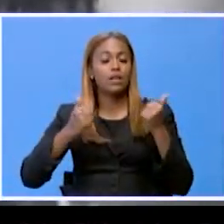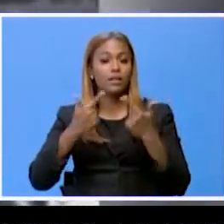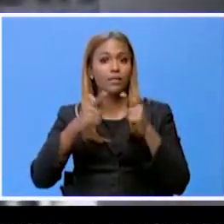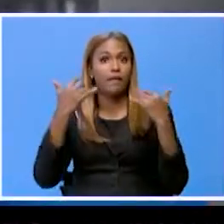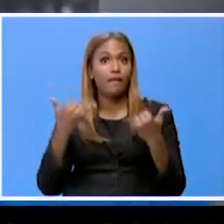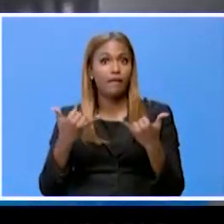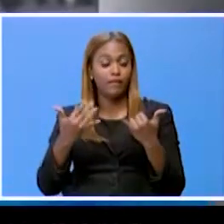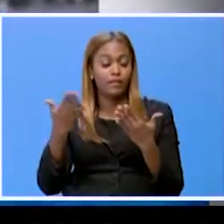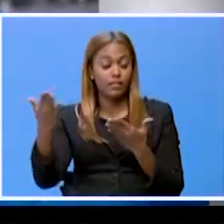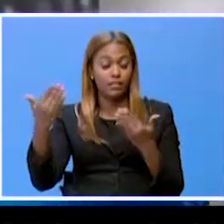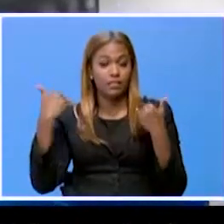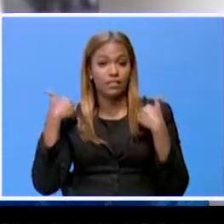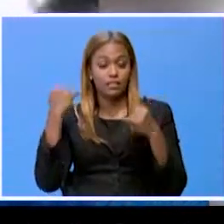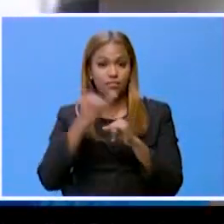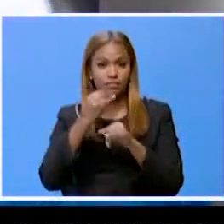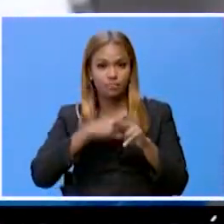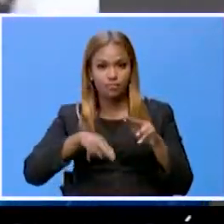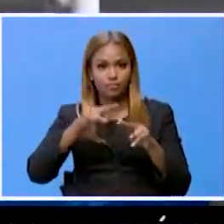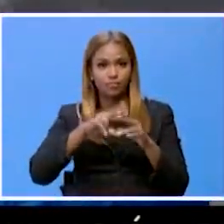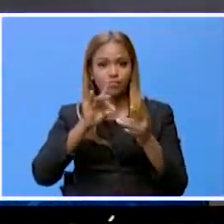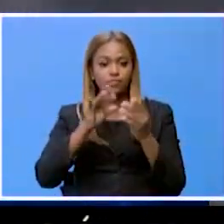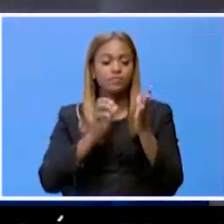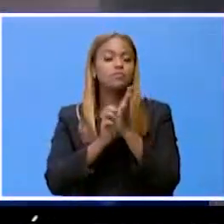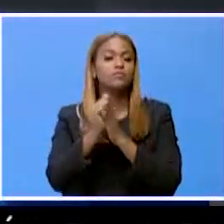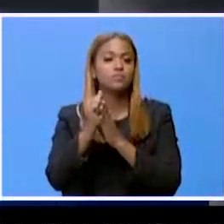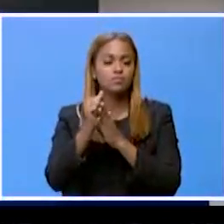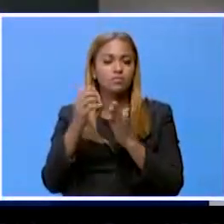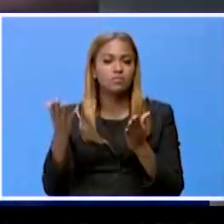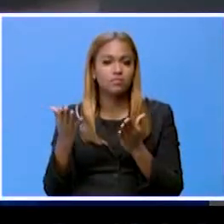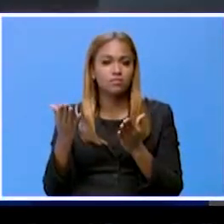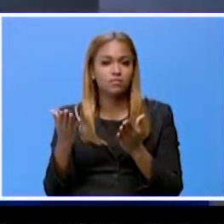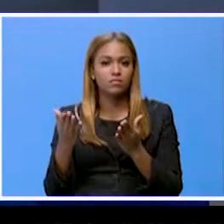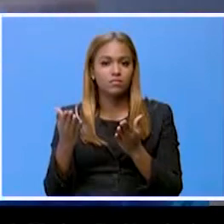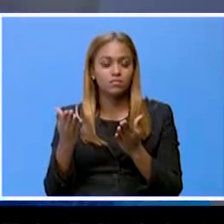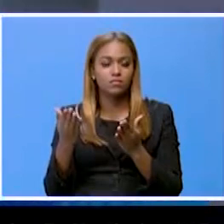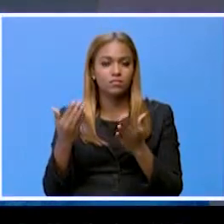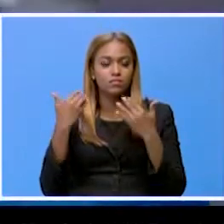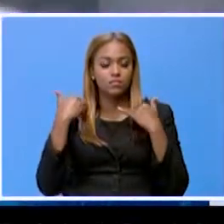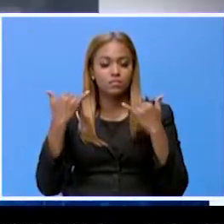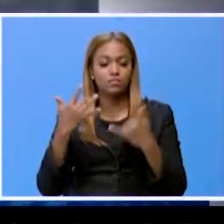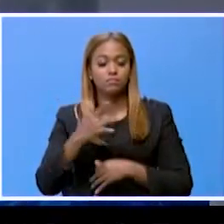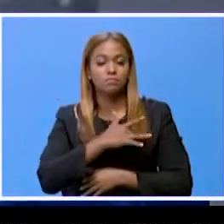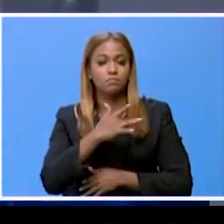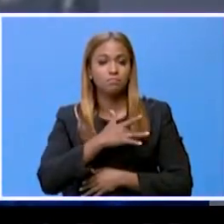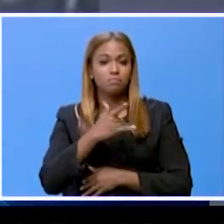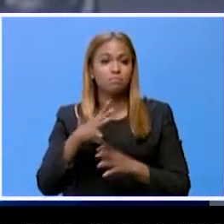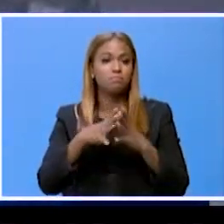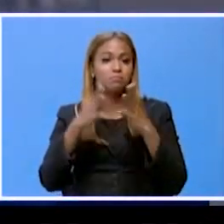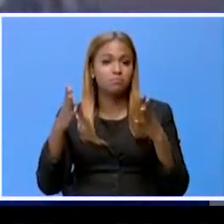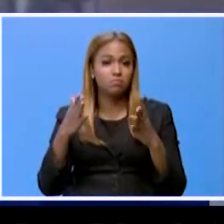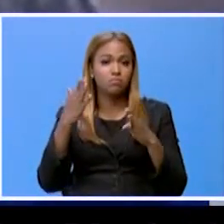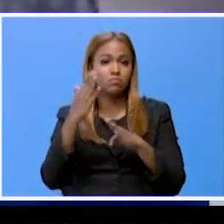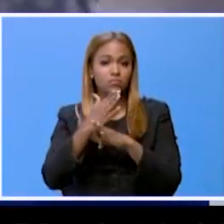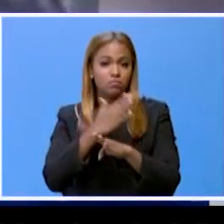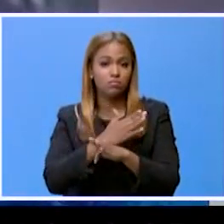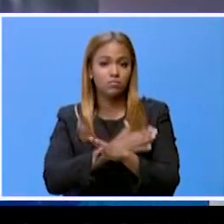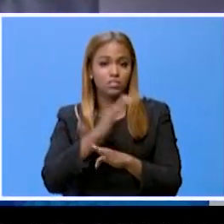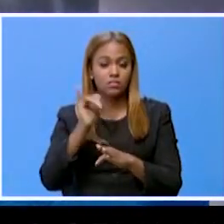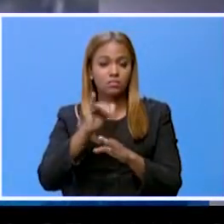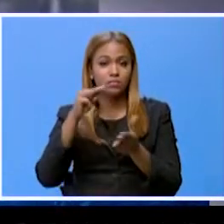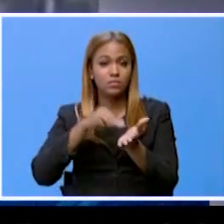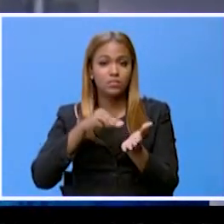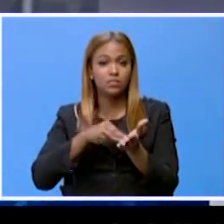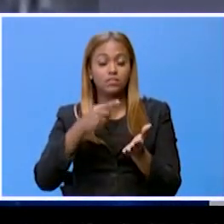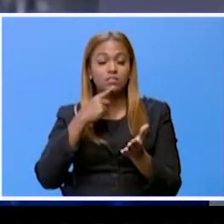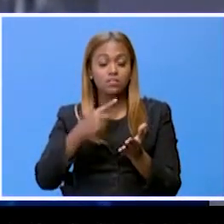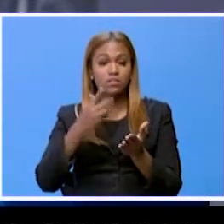actualmente está en el Instituto Nacional del Cáncer, en el INCAR, está mostrando mucha mejoría y los médicos